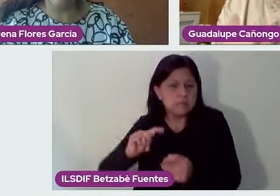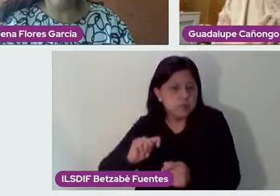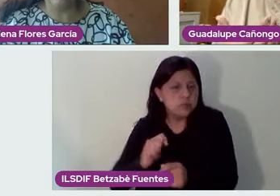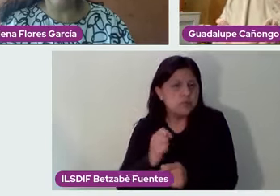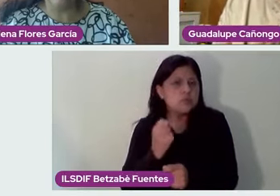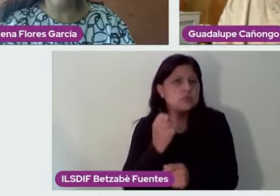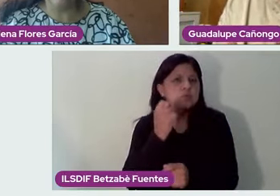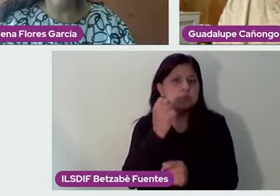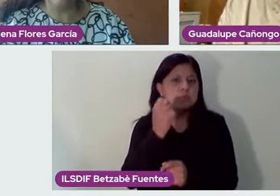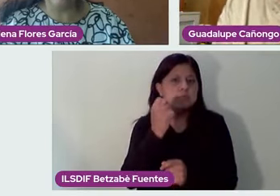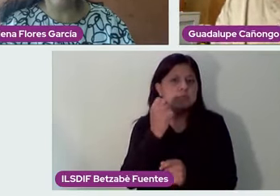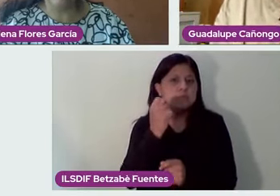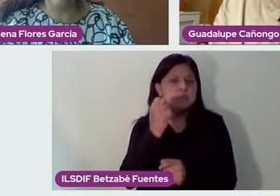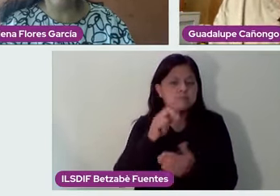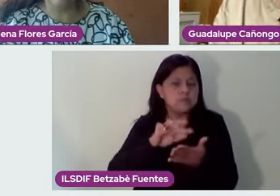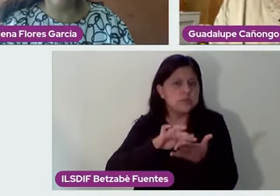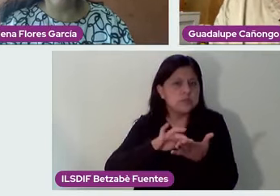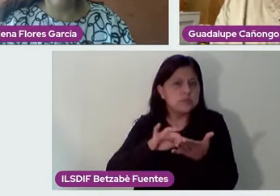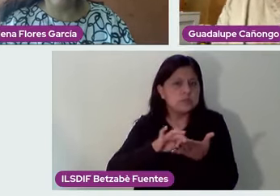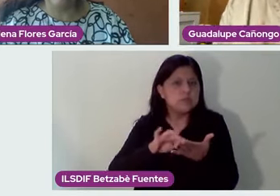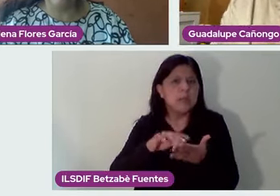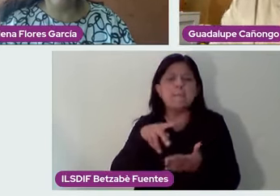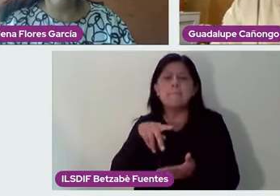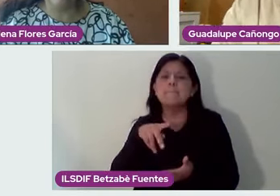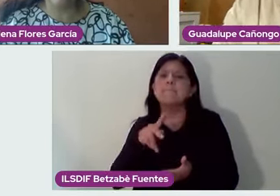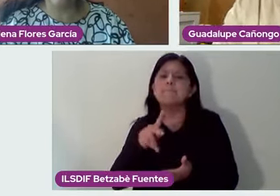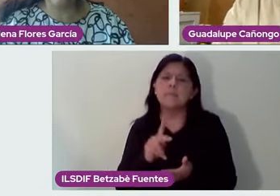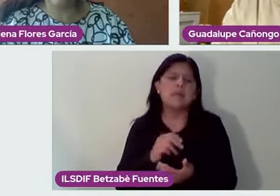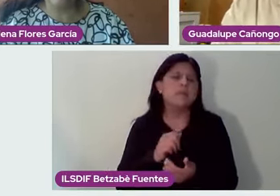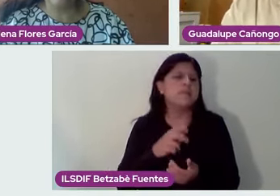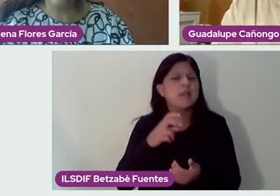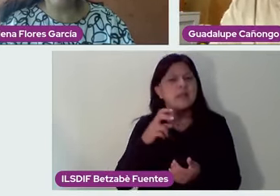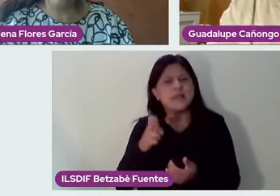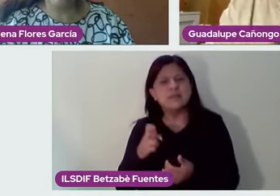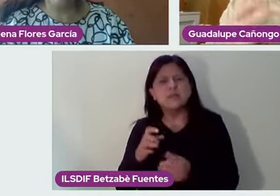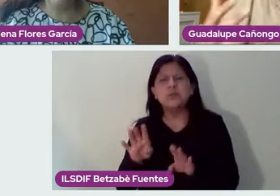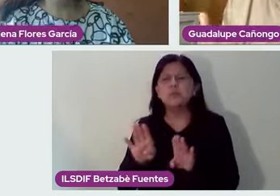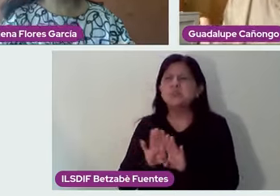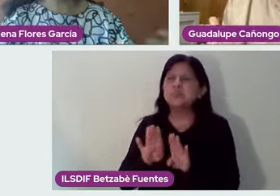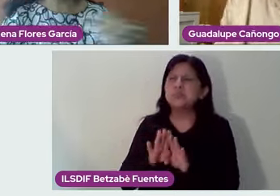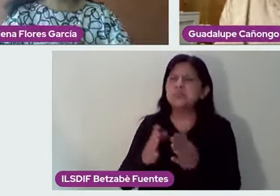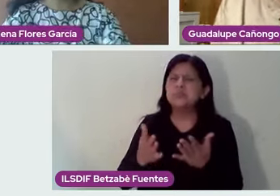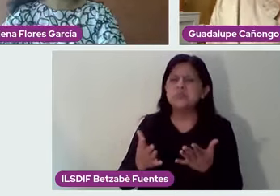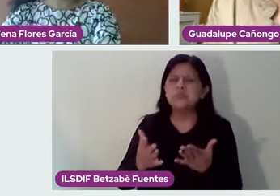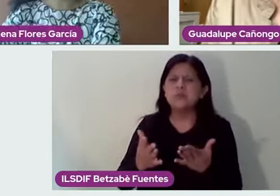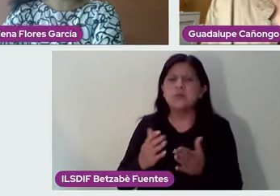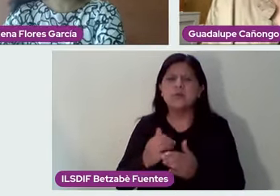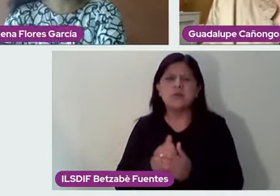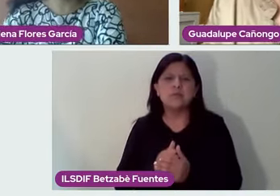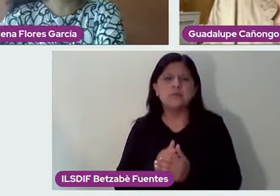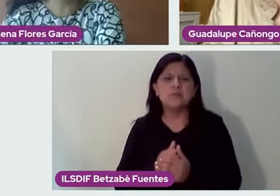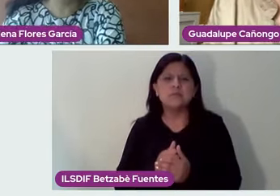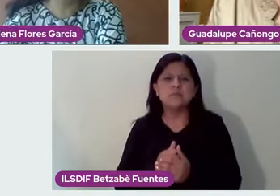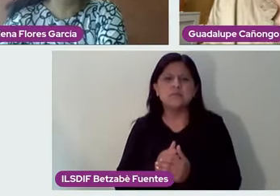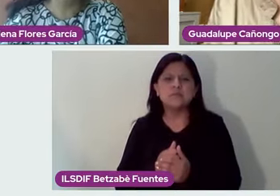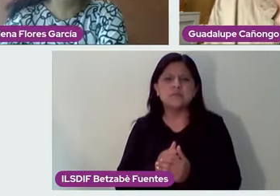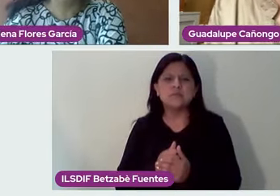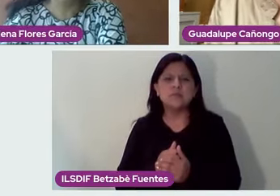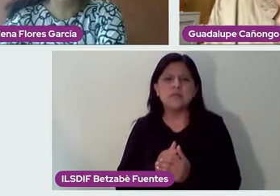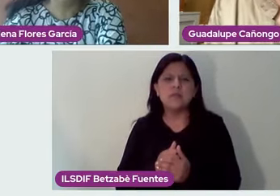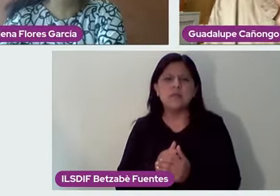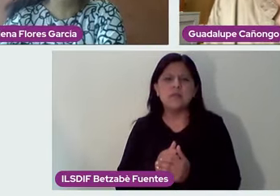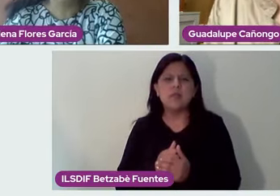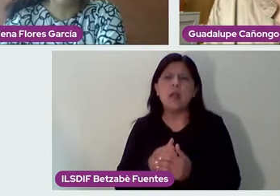tecnología, de la digitalización, pero eso digamos que es como lo en la parte, en términos